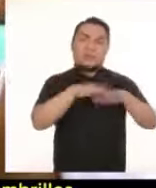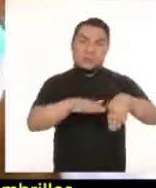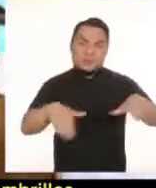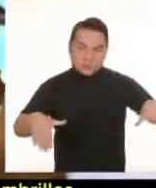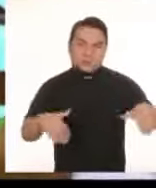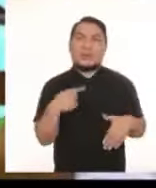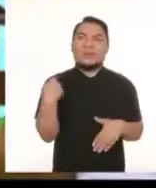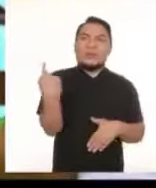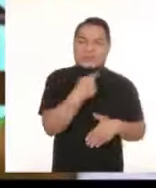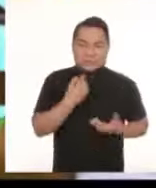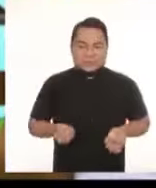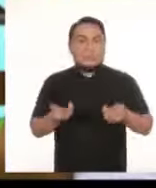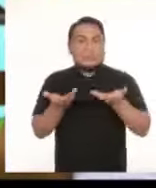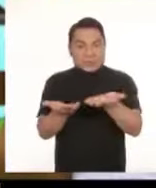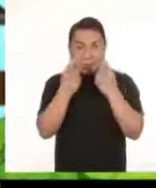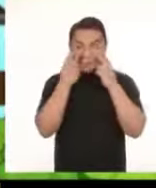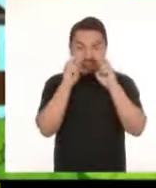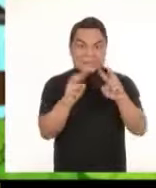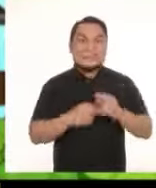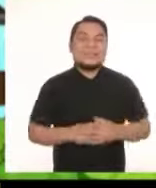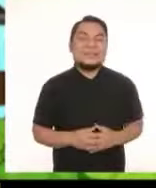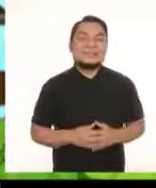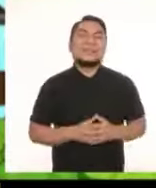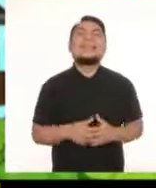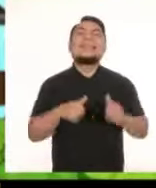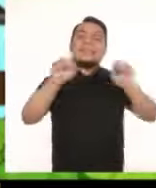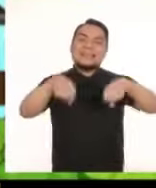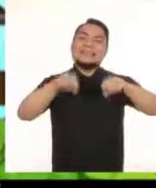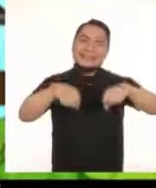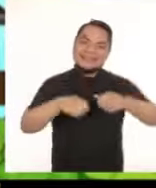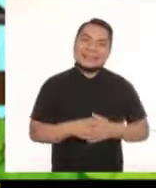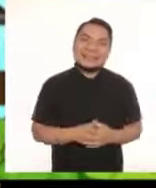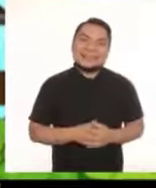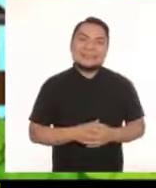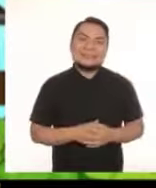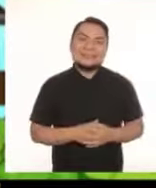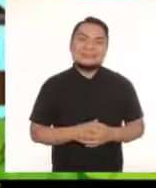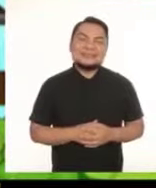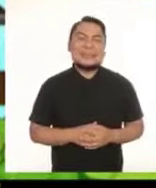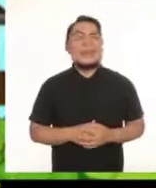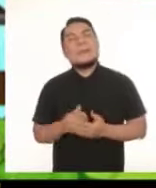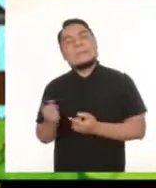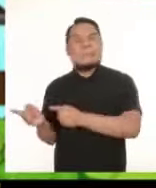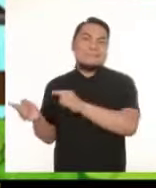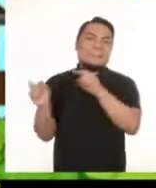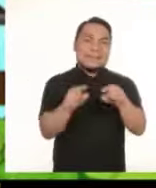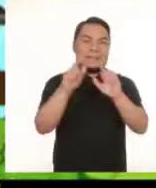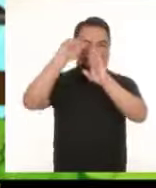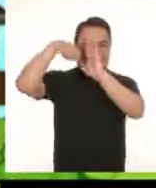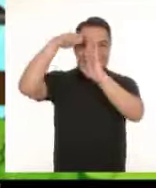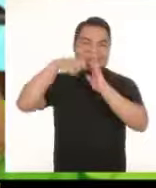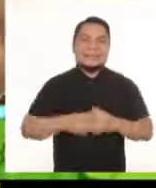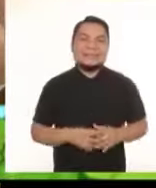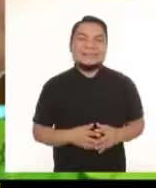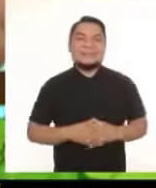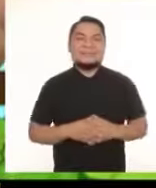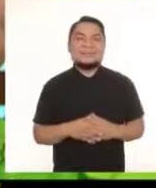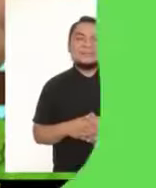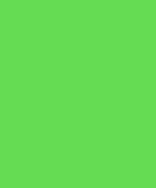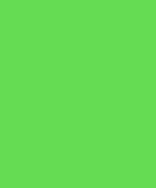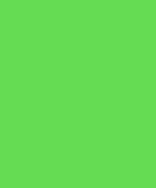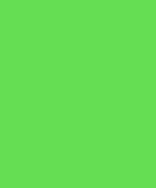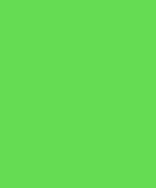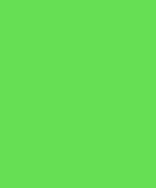y guambrillos. ¿Lo vemos, Daniel? ¡Claro que sí! ¡Vamos con el video!